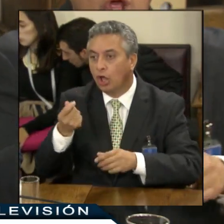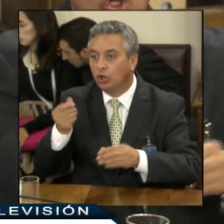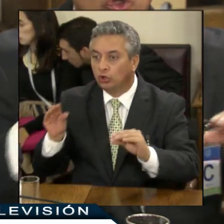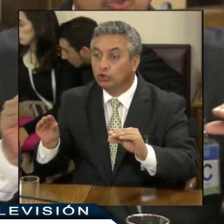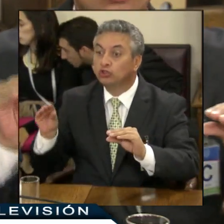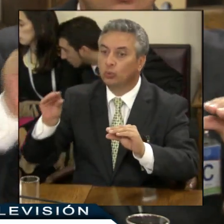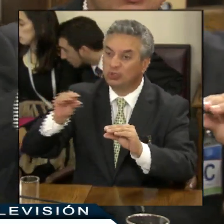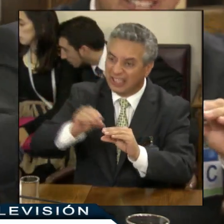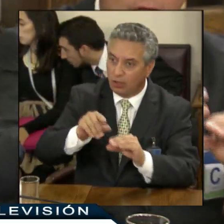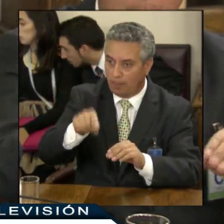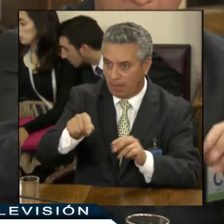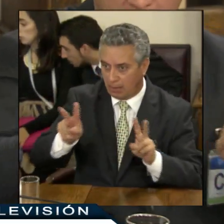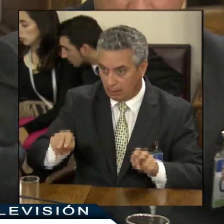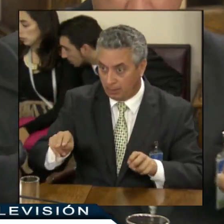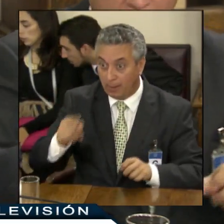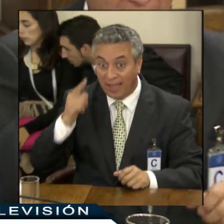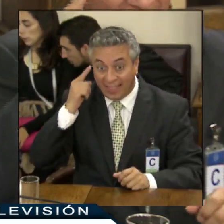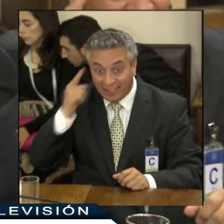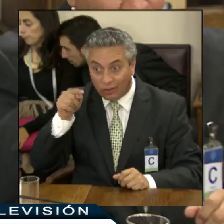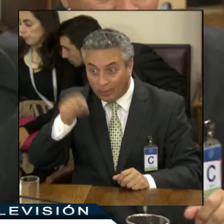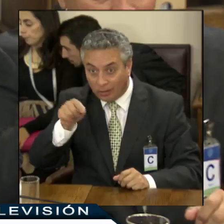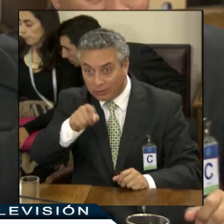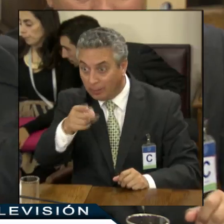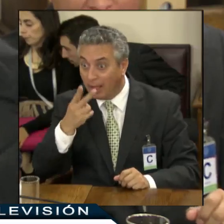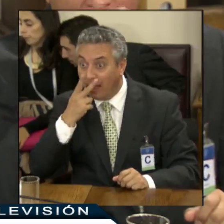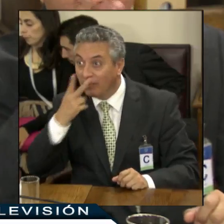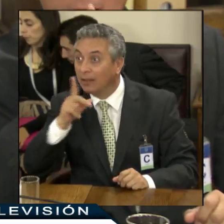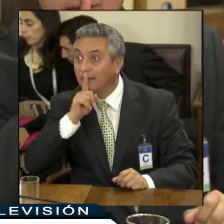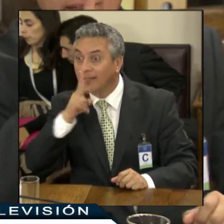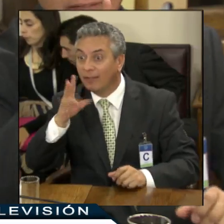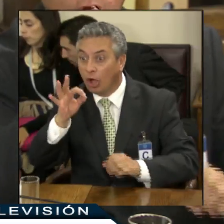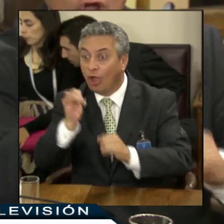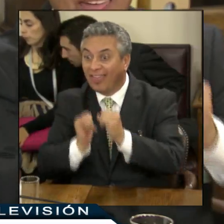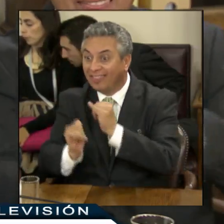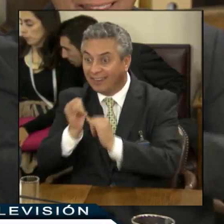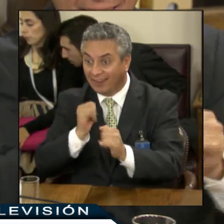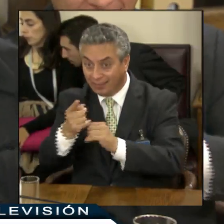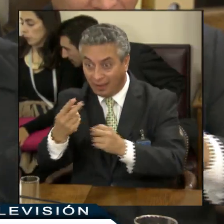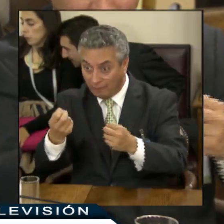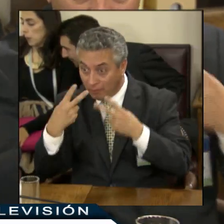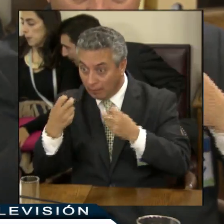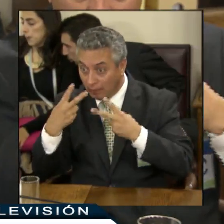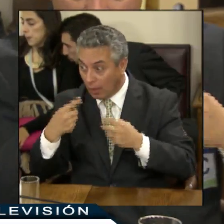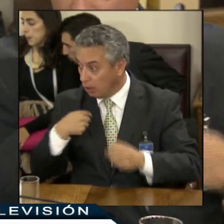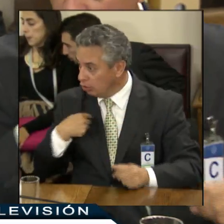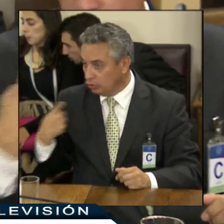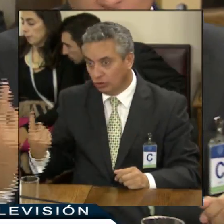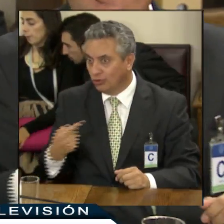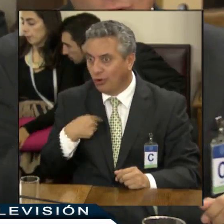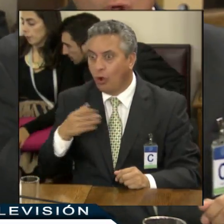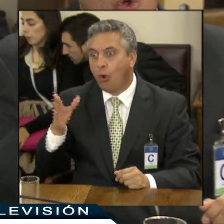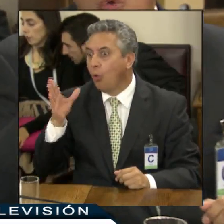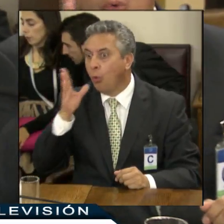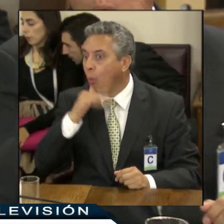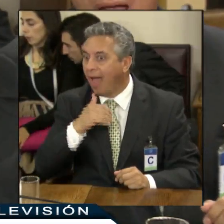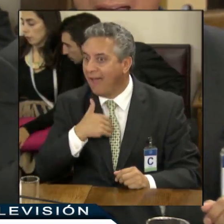para esto entendiendo para que aquellos que nos ven por la televisión o por internet que nosotros no tenemos facultad